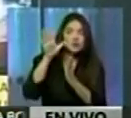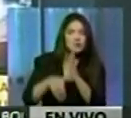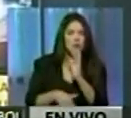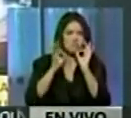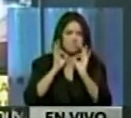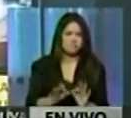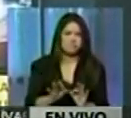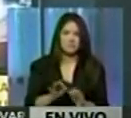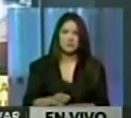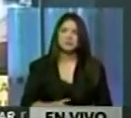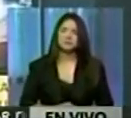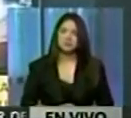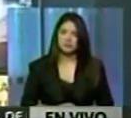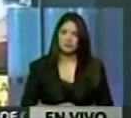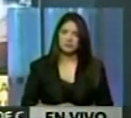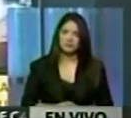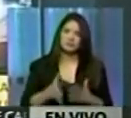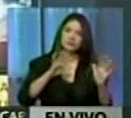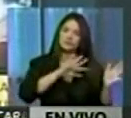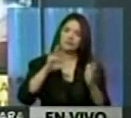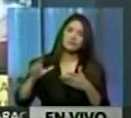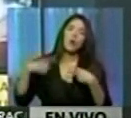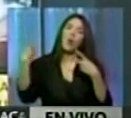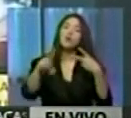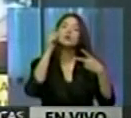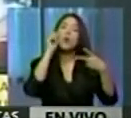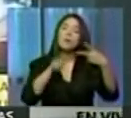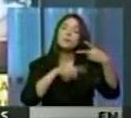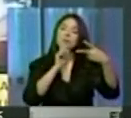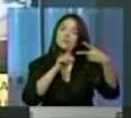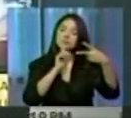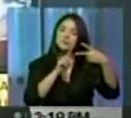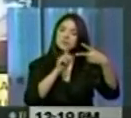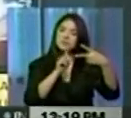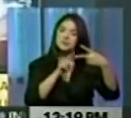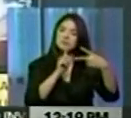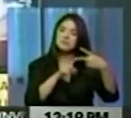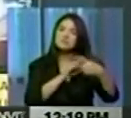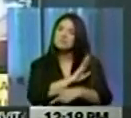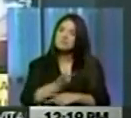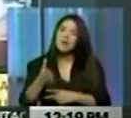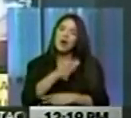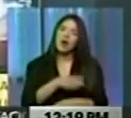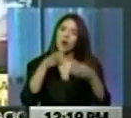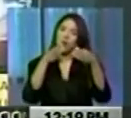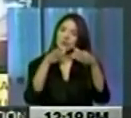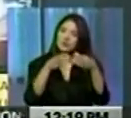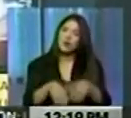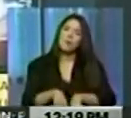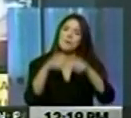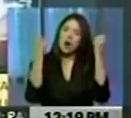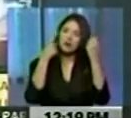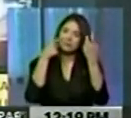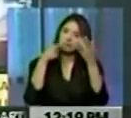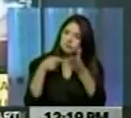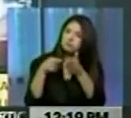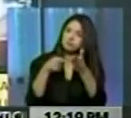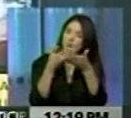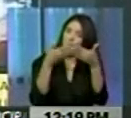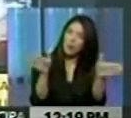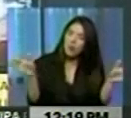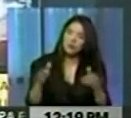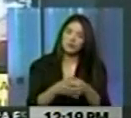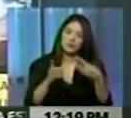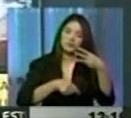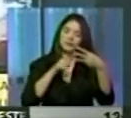calificado y agaviamiento. Harbin Gabriel Sandoval Prado, imputado por la comisión del delito de instigación pública.